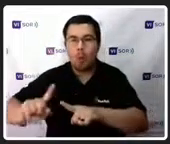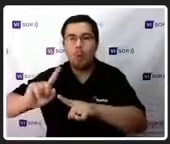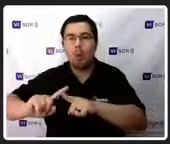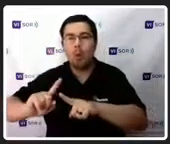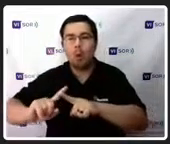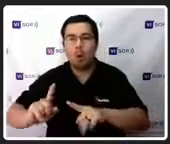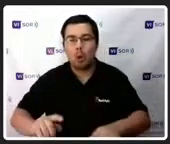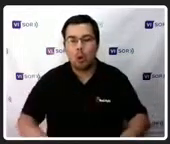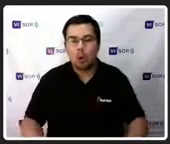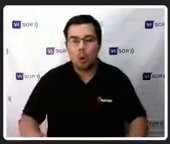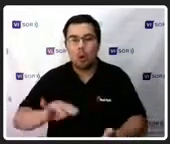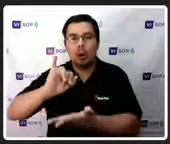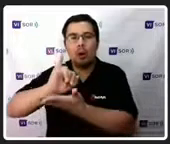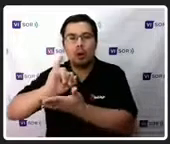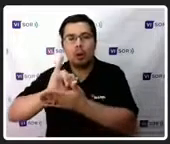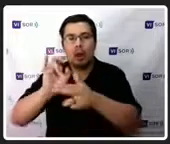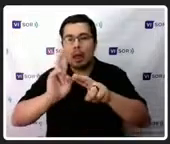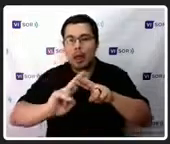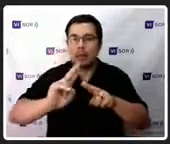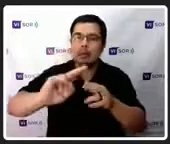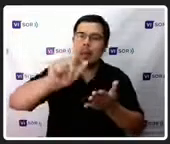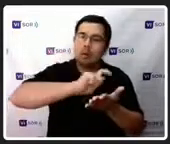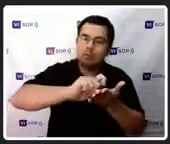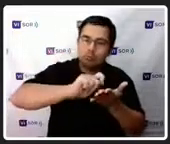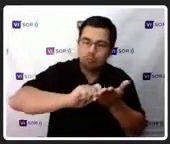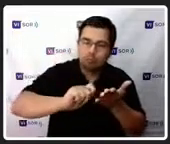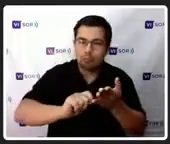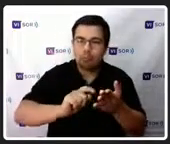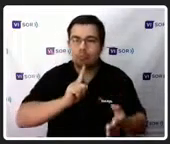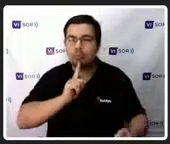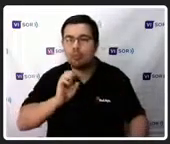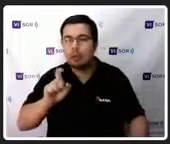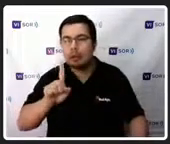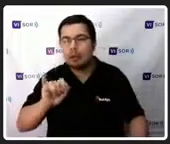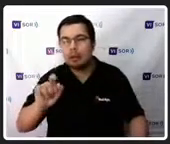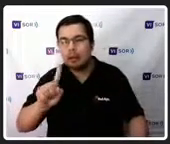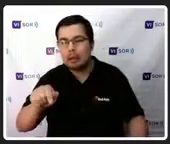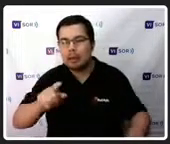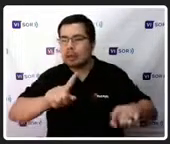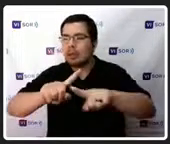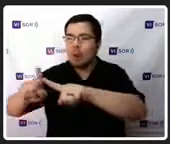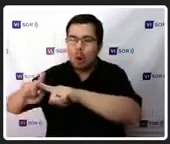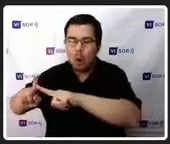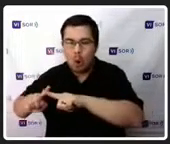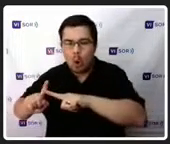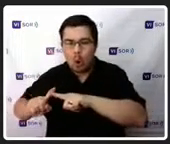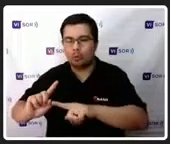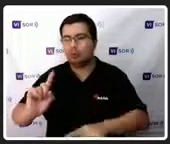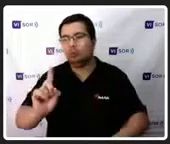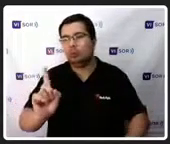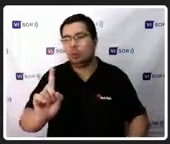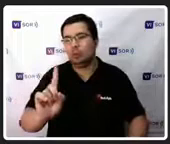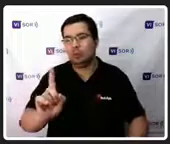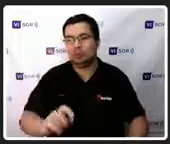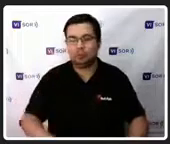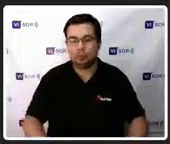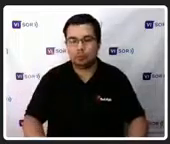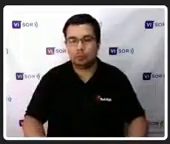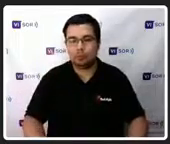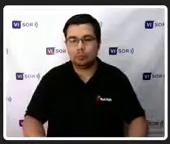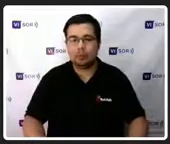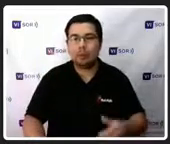tesis, ¿no es cierto?, o algo por similar. Acá es un proceso que se hace a través de una asignatura que se llama